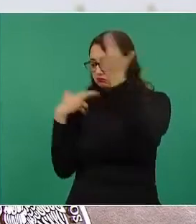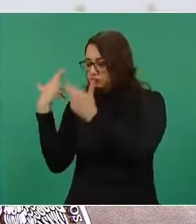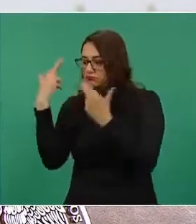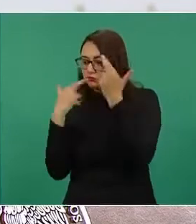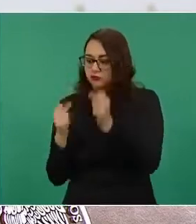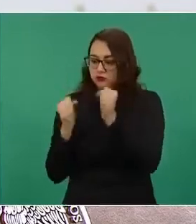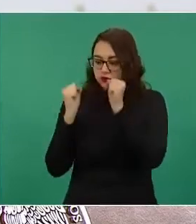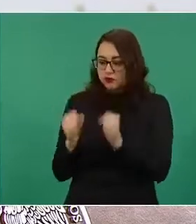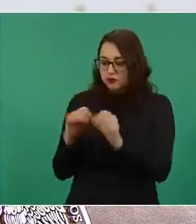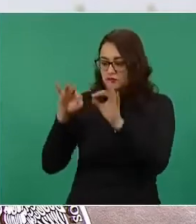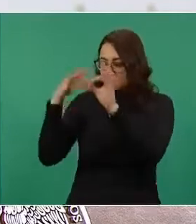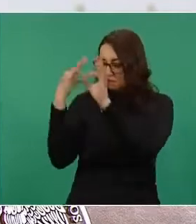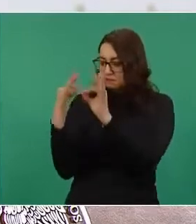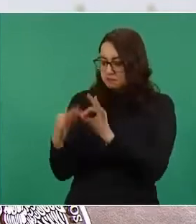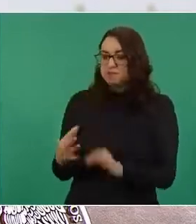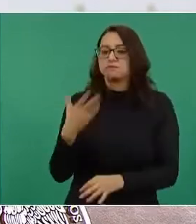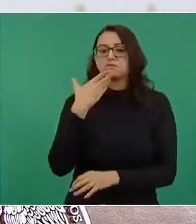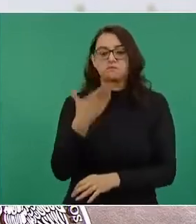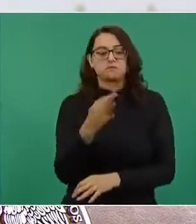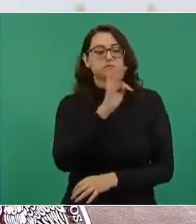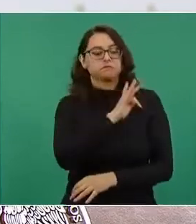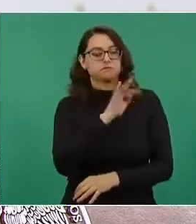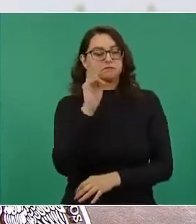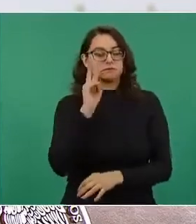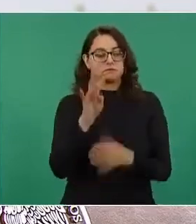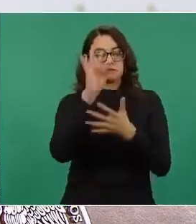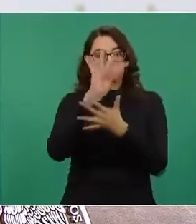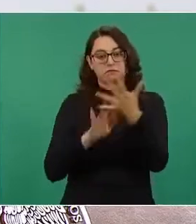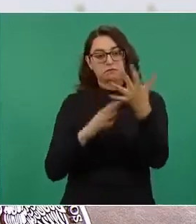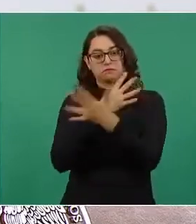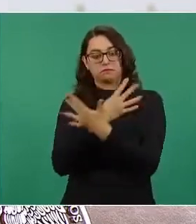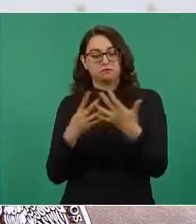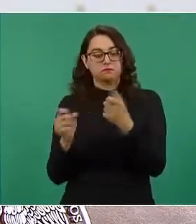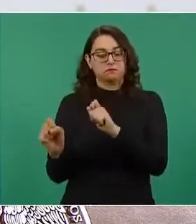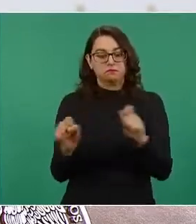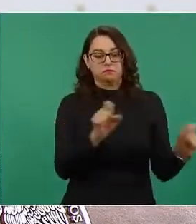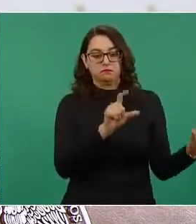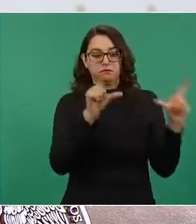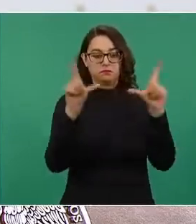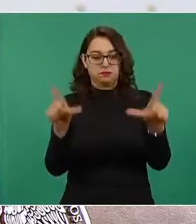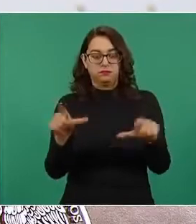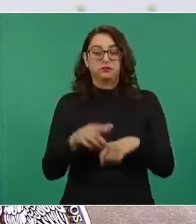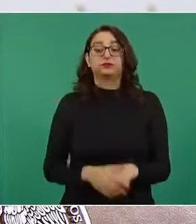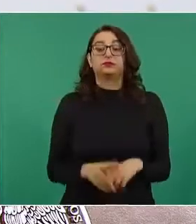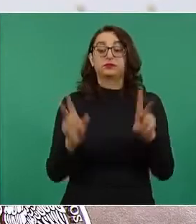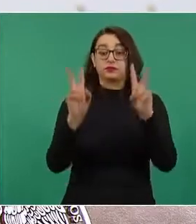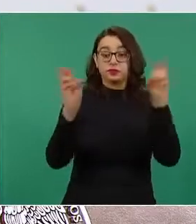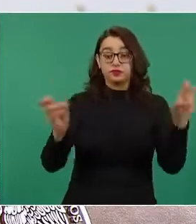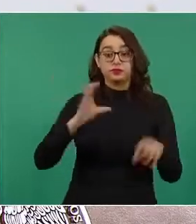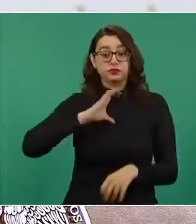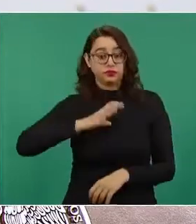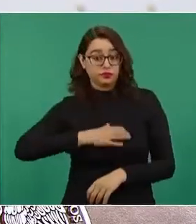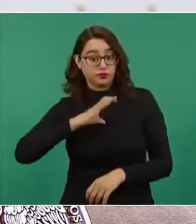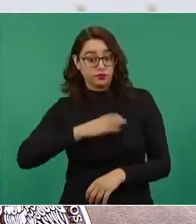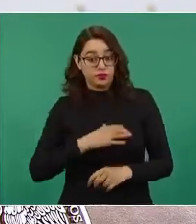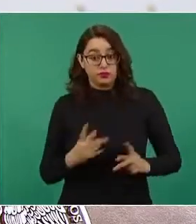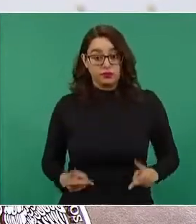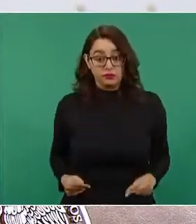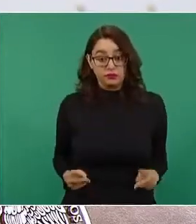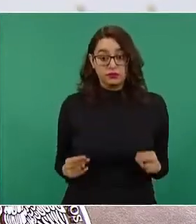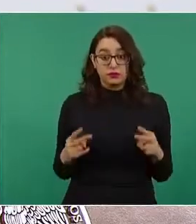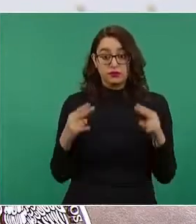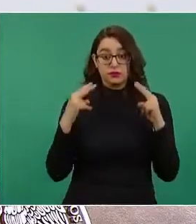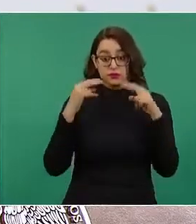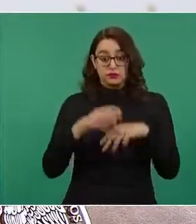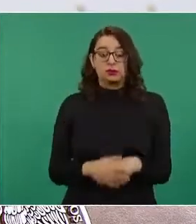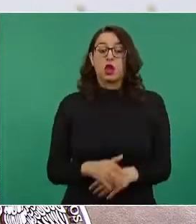se compran y en la tabla que está al último, por favor la siguiente, en abasto de oncológicos les informo que en estos días de 12